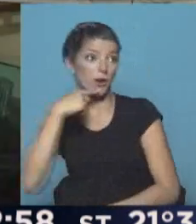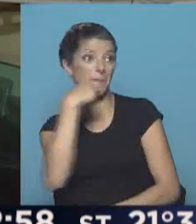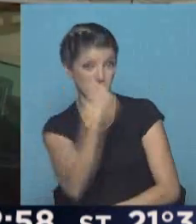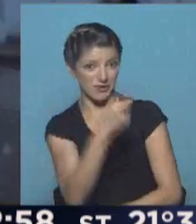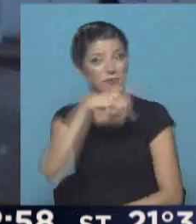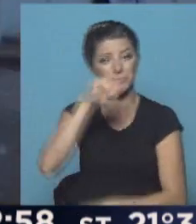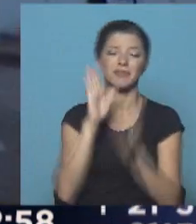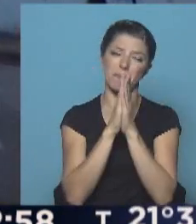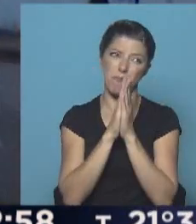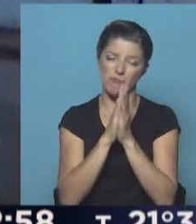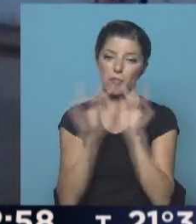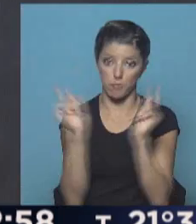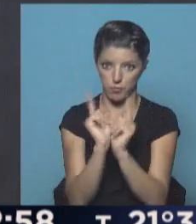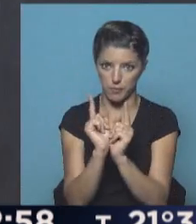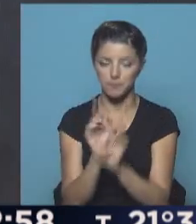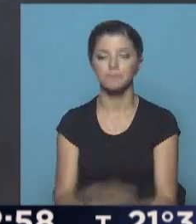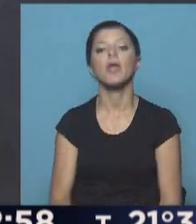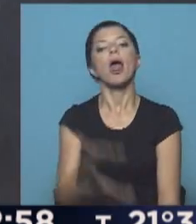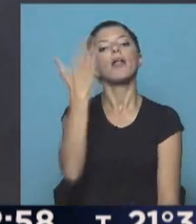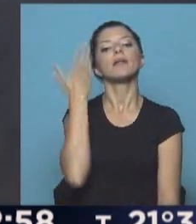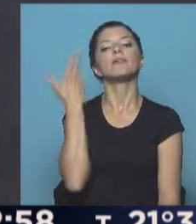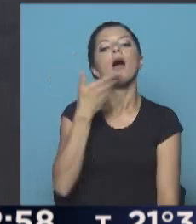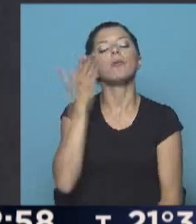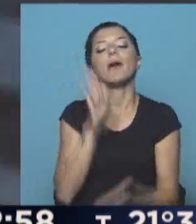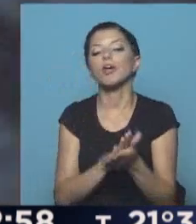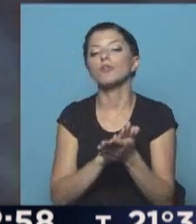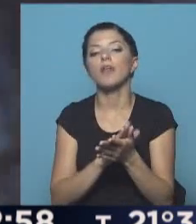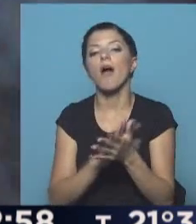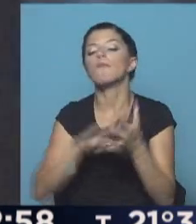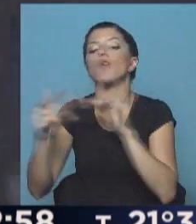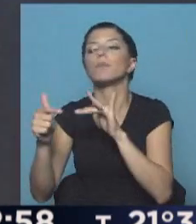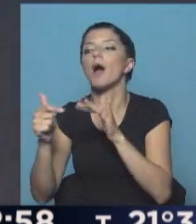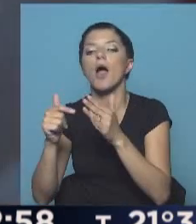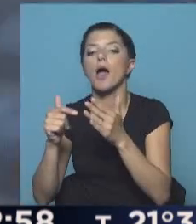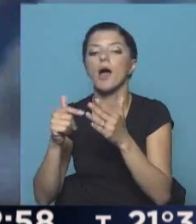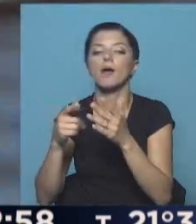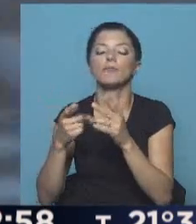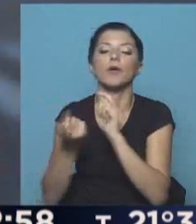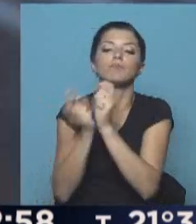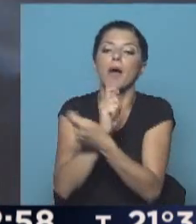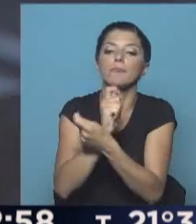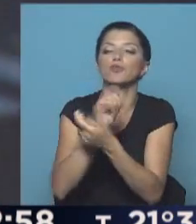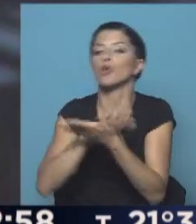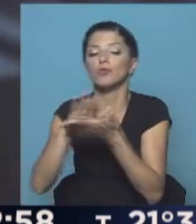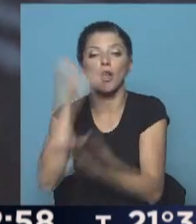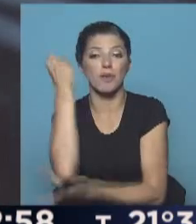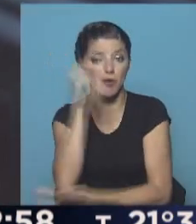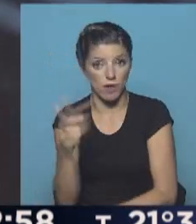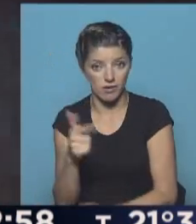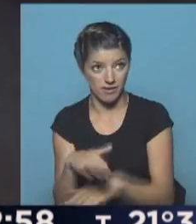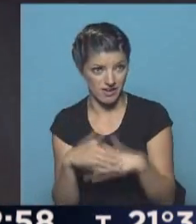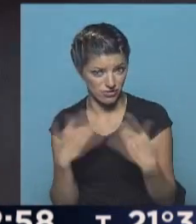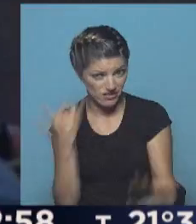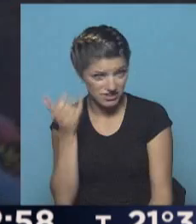pedimos que seas también breve. Recién mencionabas que no hay alternativa económica o que no se ve una alternativa económica. ¿Entonces llegamos